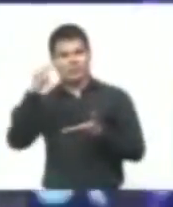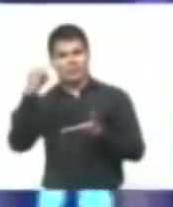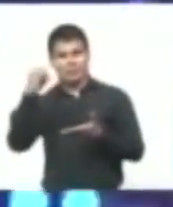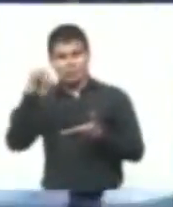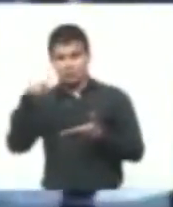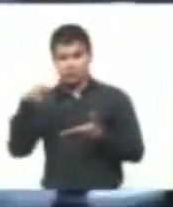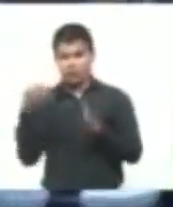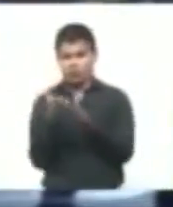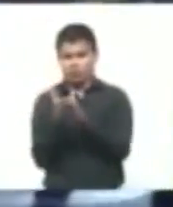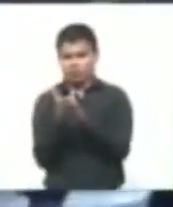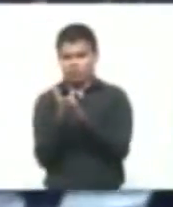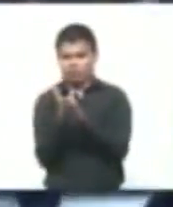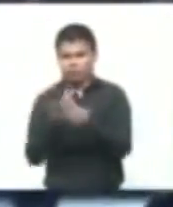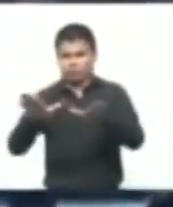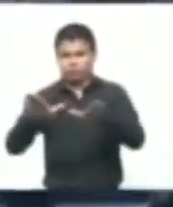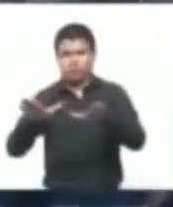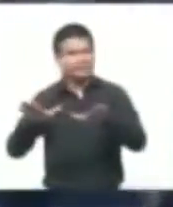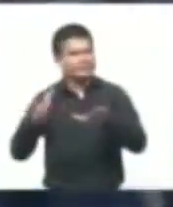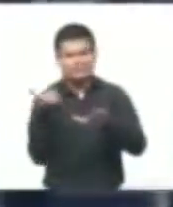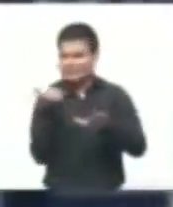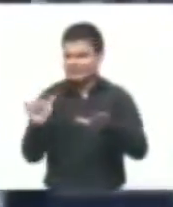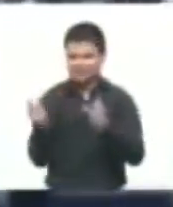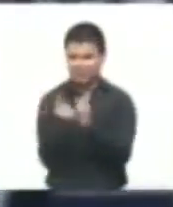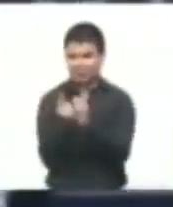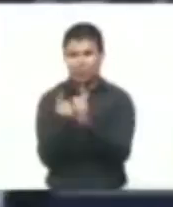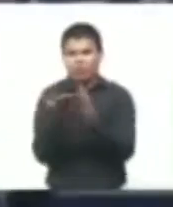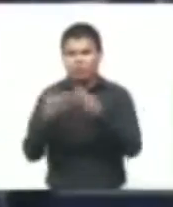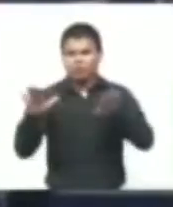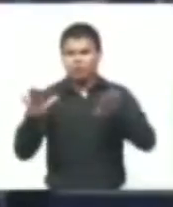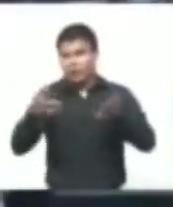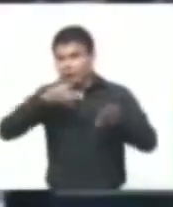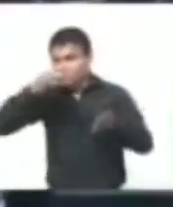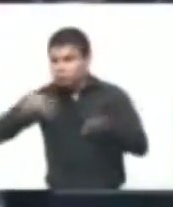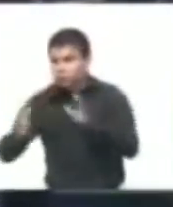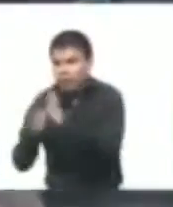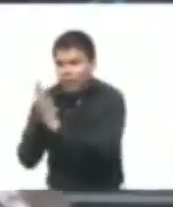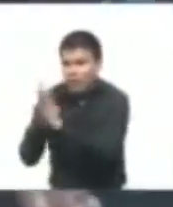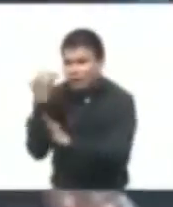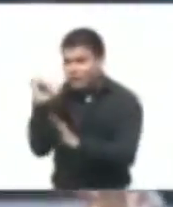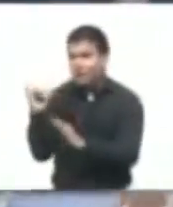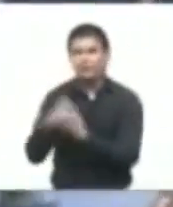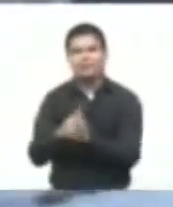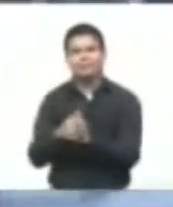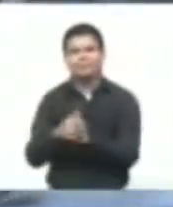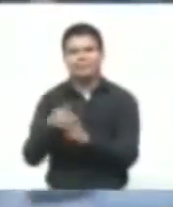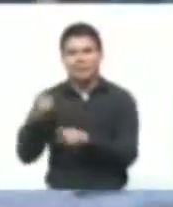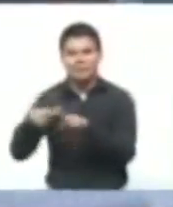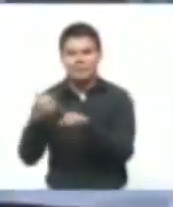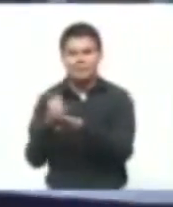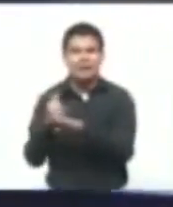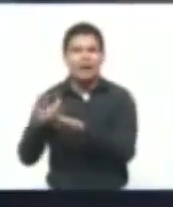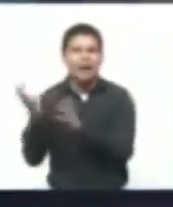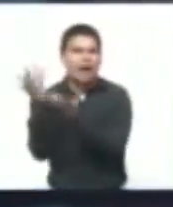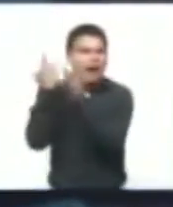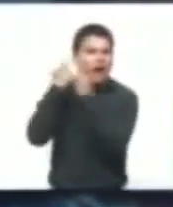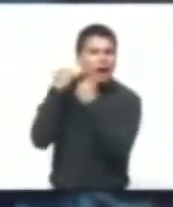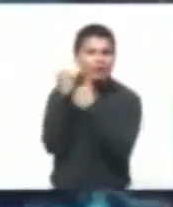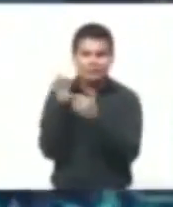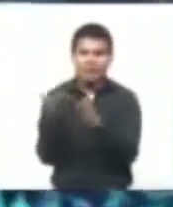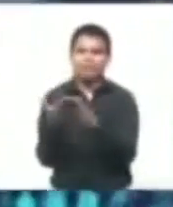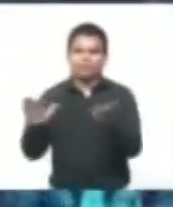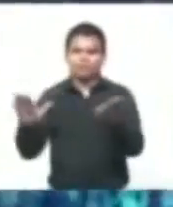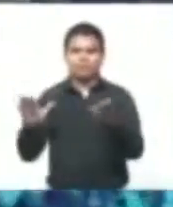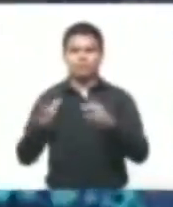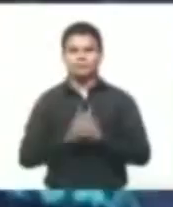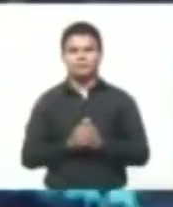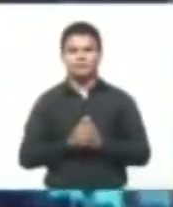separan. La noticia, aunque no ha sido oficializada por ninguno de los cantantes que conforman esa dupla ganadora de importantes reconocimientos en el mercado de la música